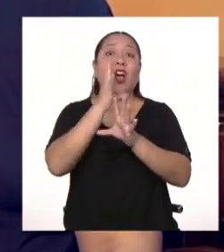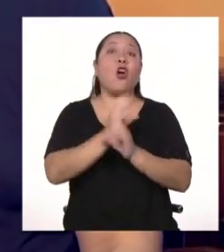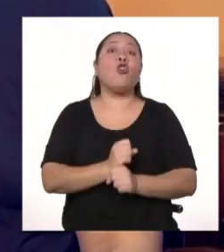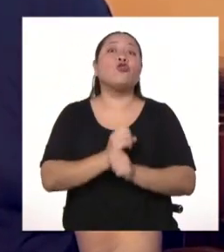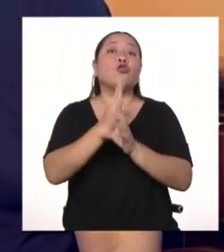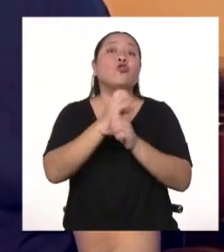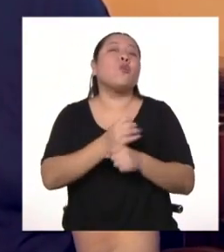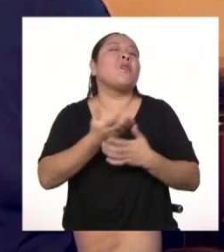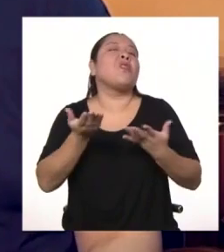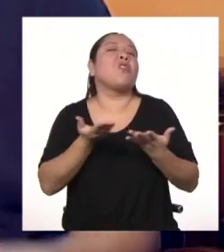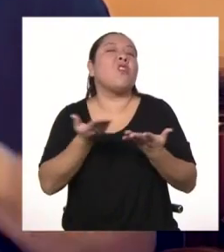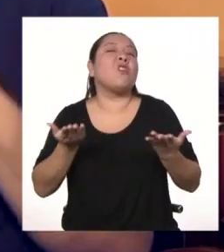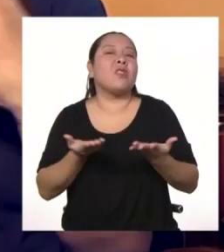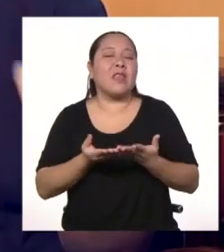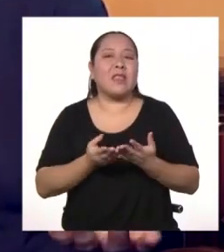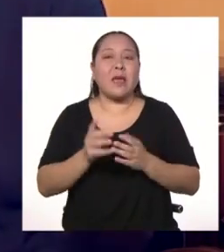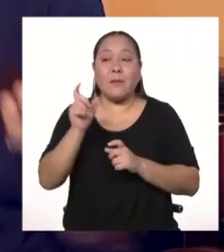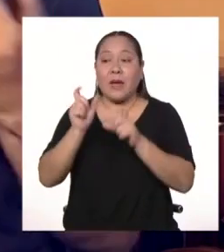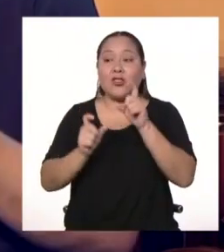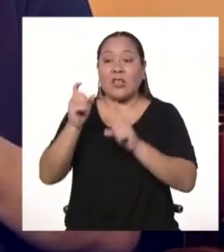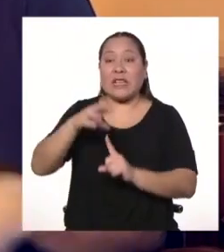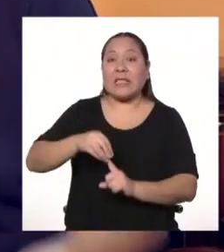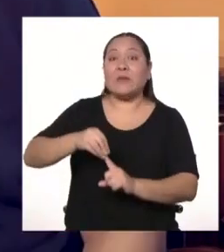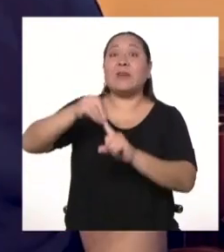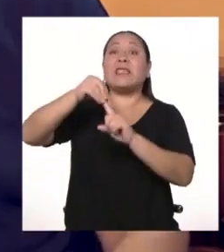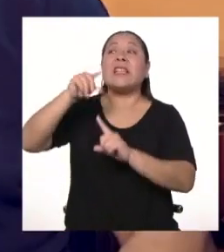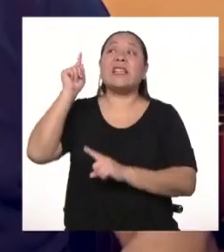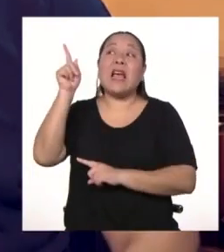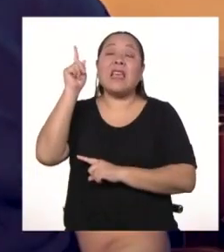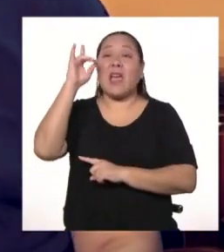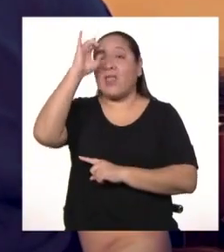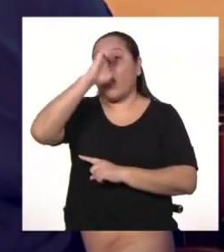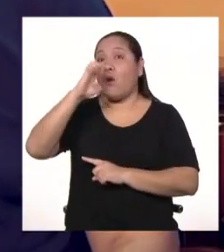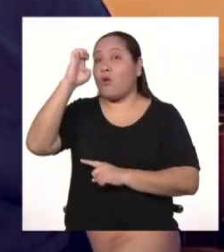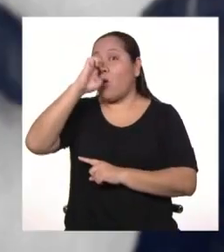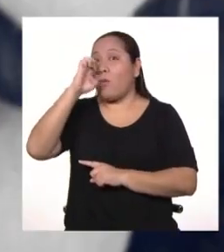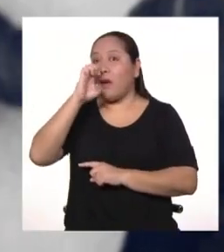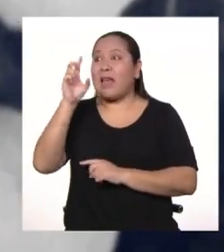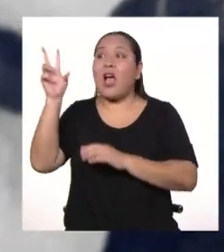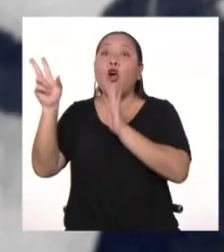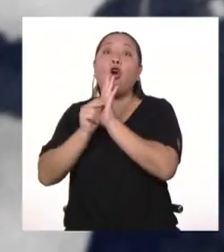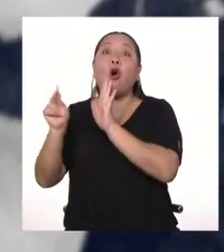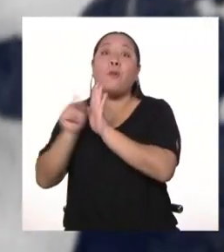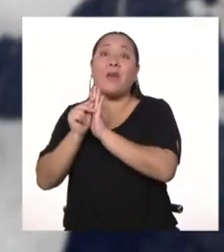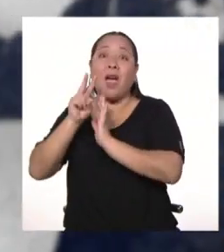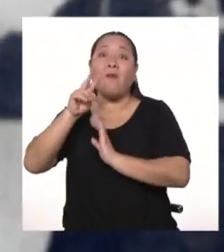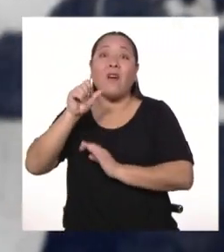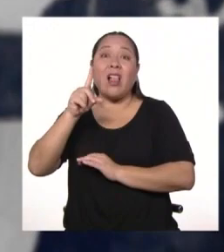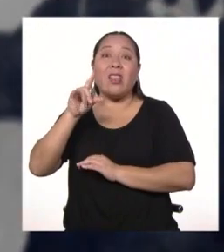era de gente muy especial en Europa, la trae Valdelomar.